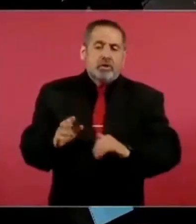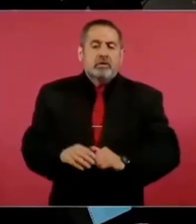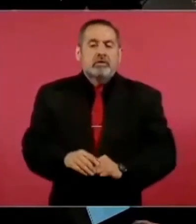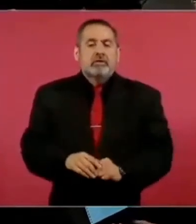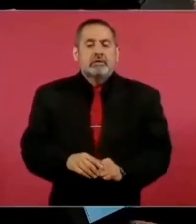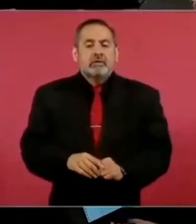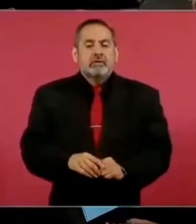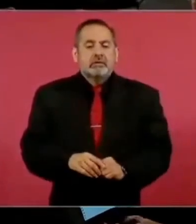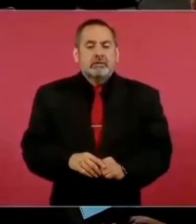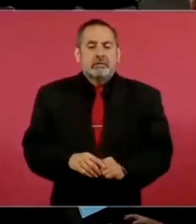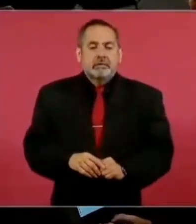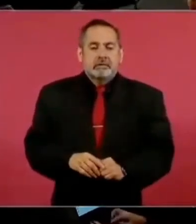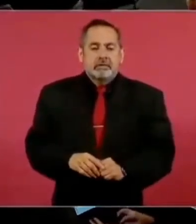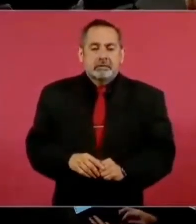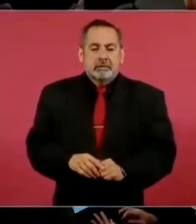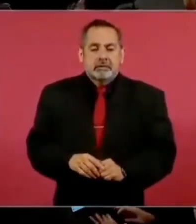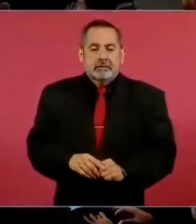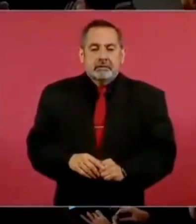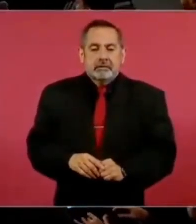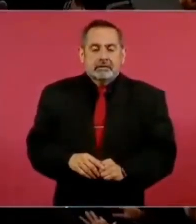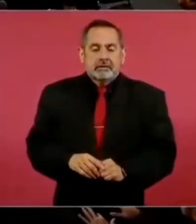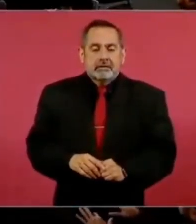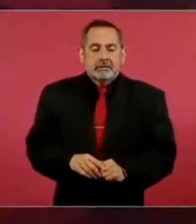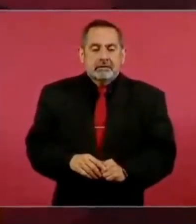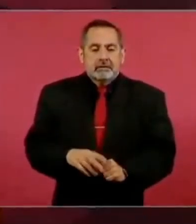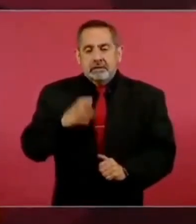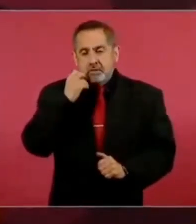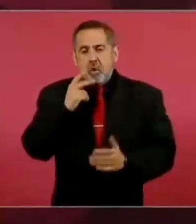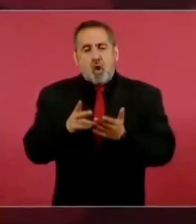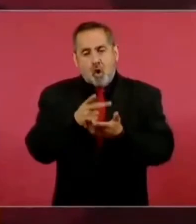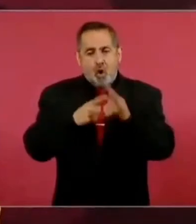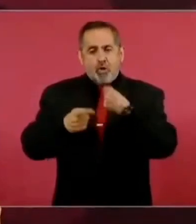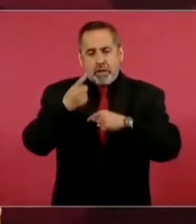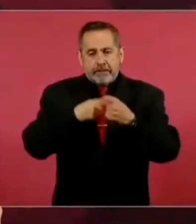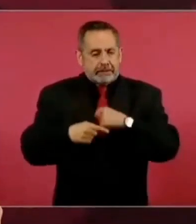o queremos que